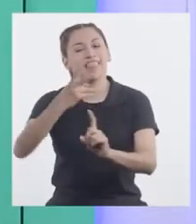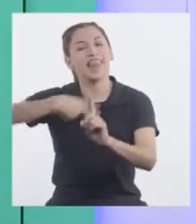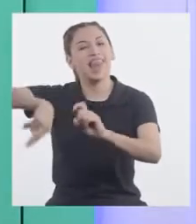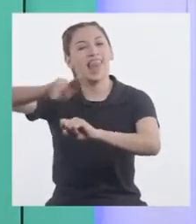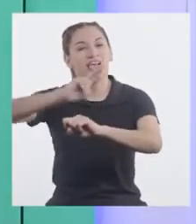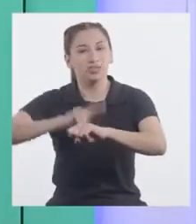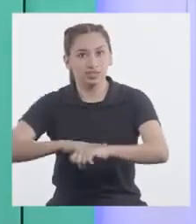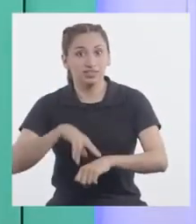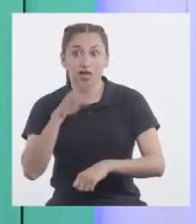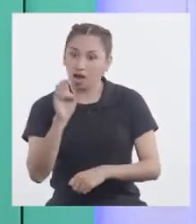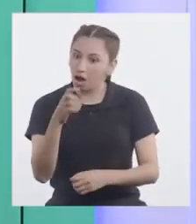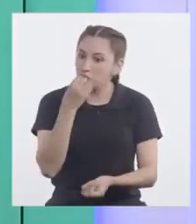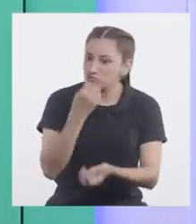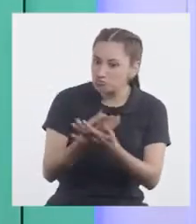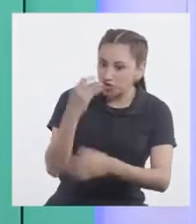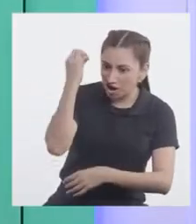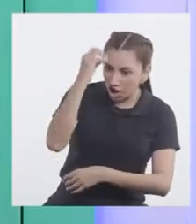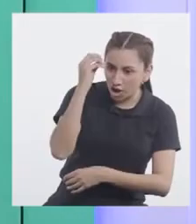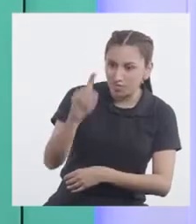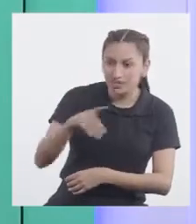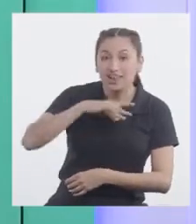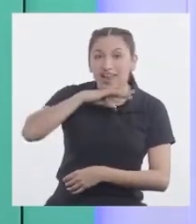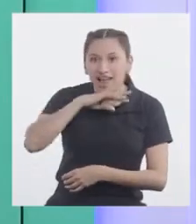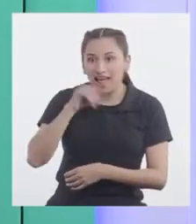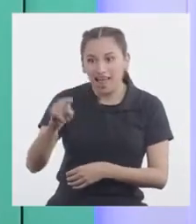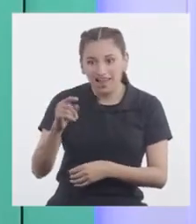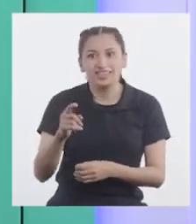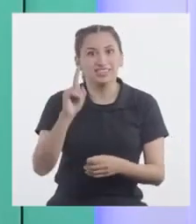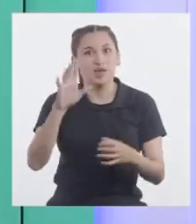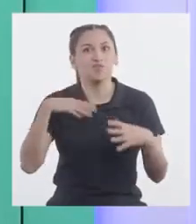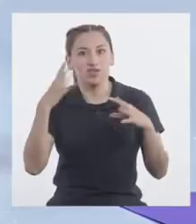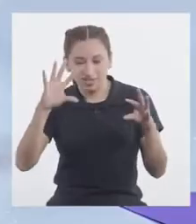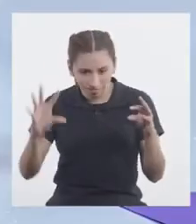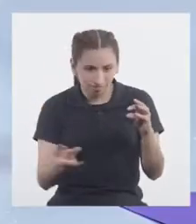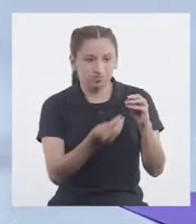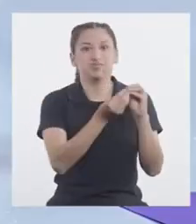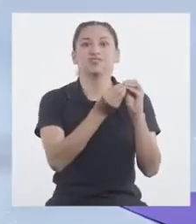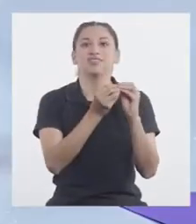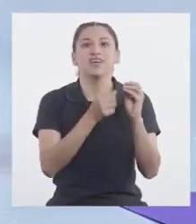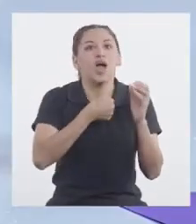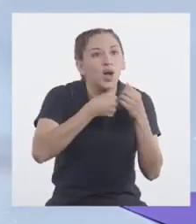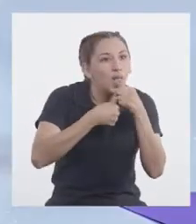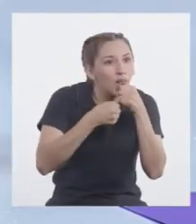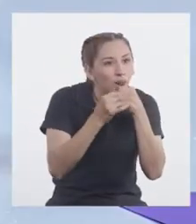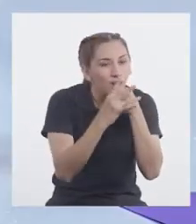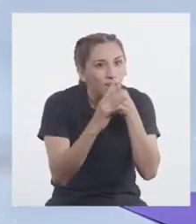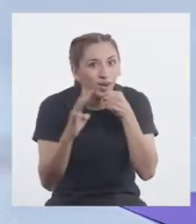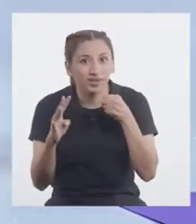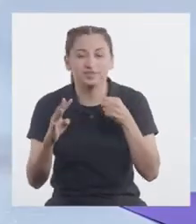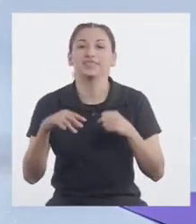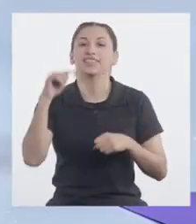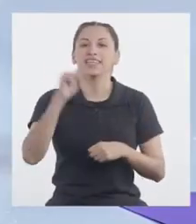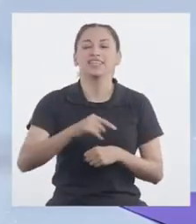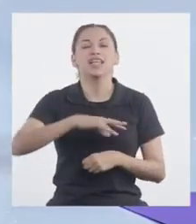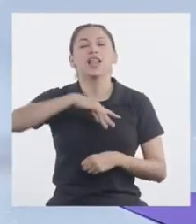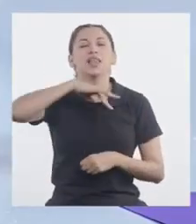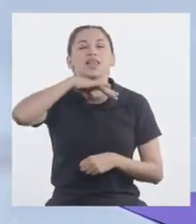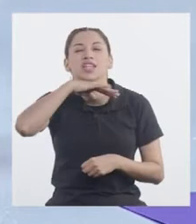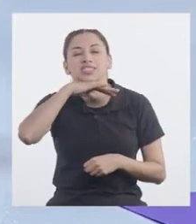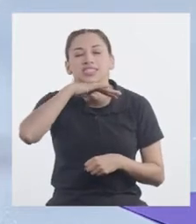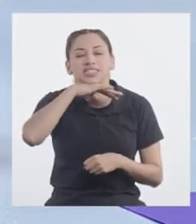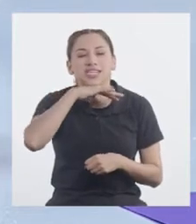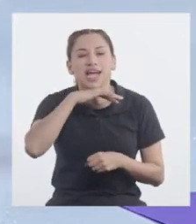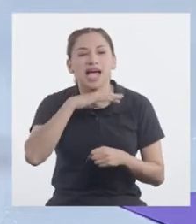buena frase que has dicho, Tocino! Eso podría ir para el podcast. ¡Oh, claro que sí! El